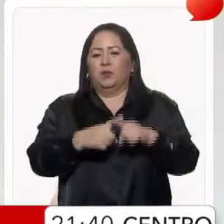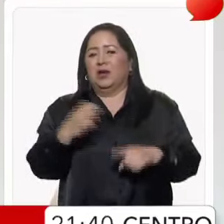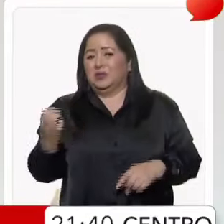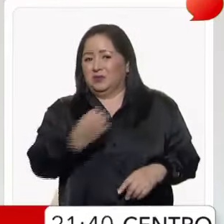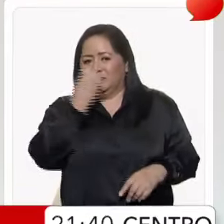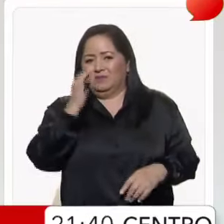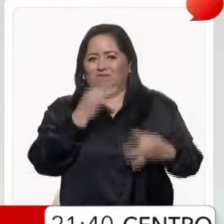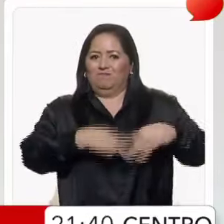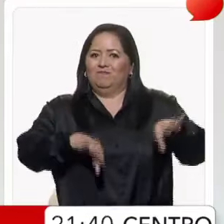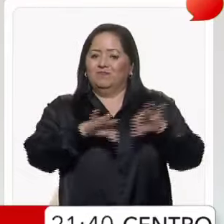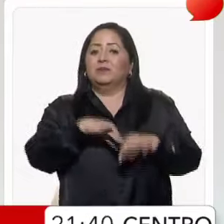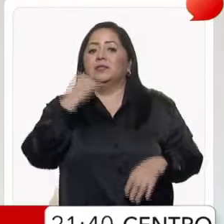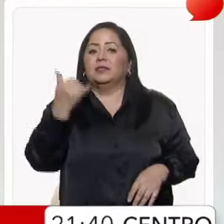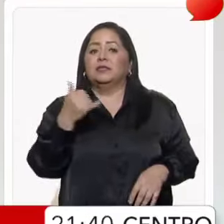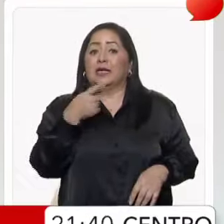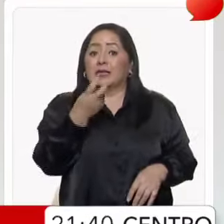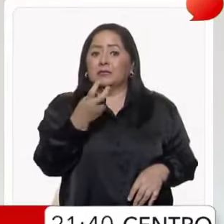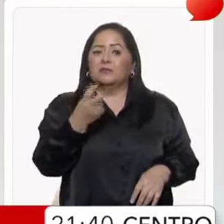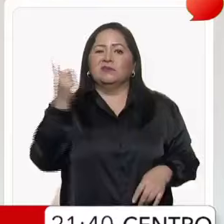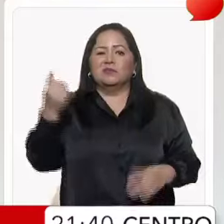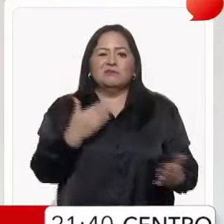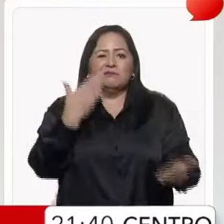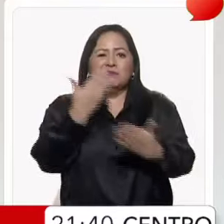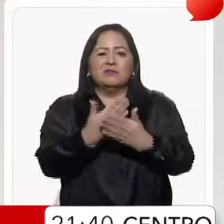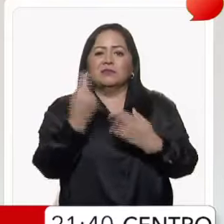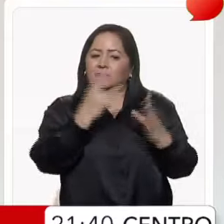es por la educación. En ese sentido,